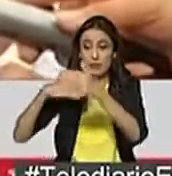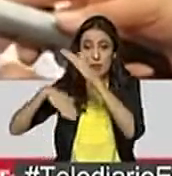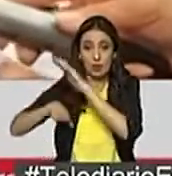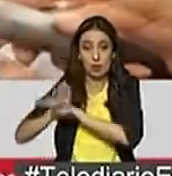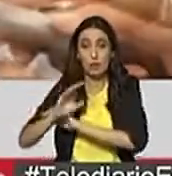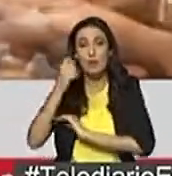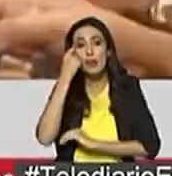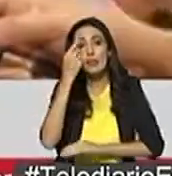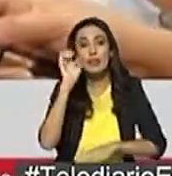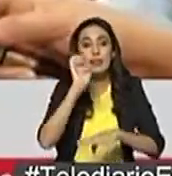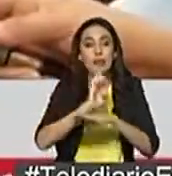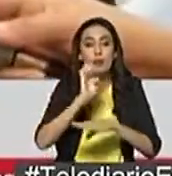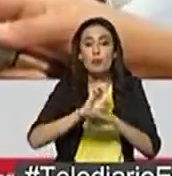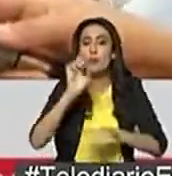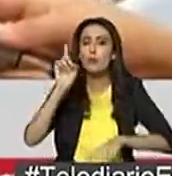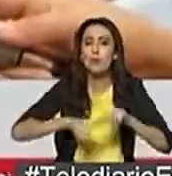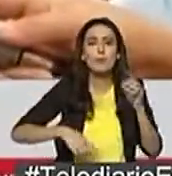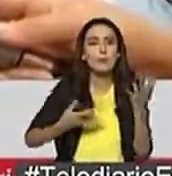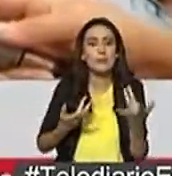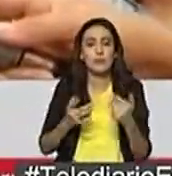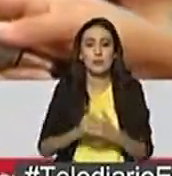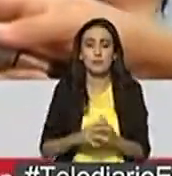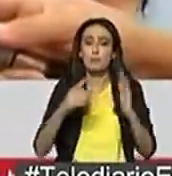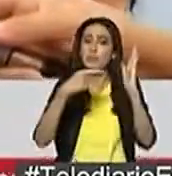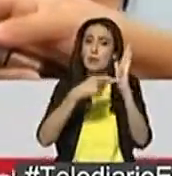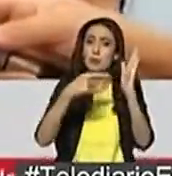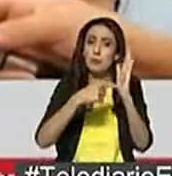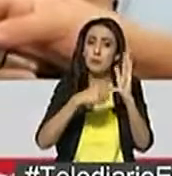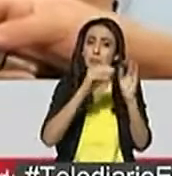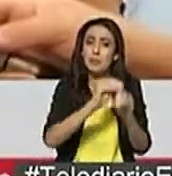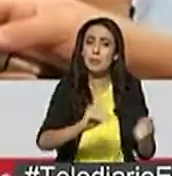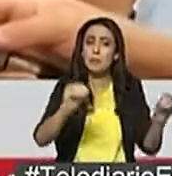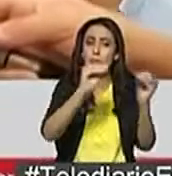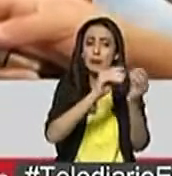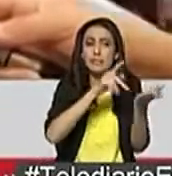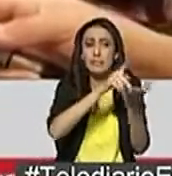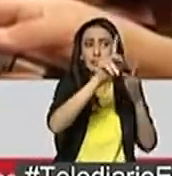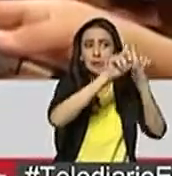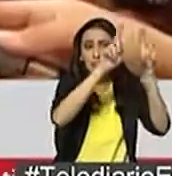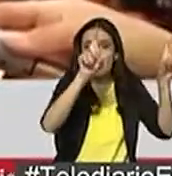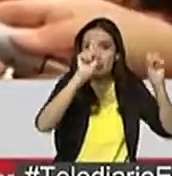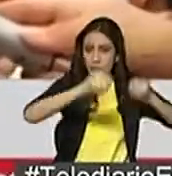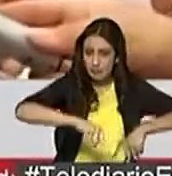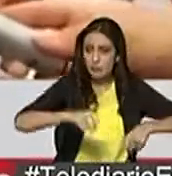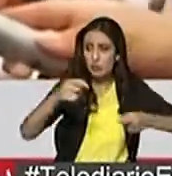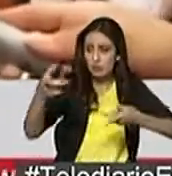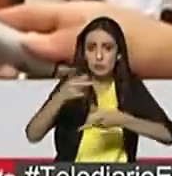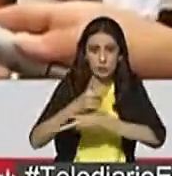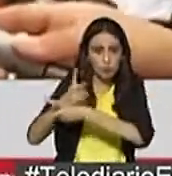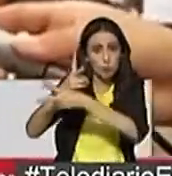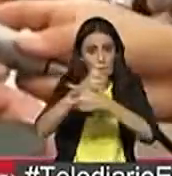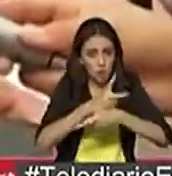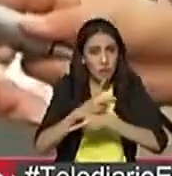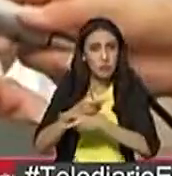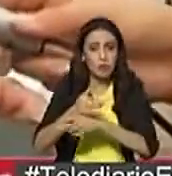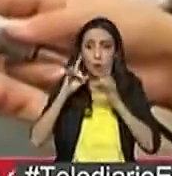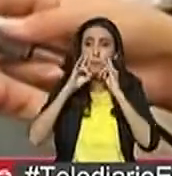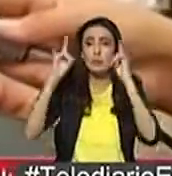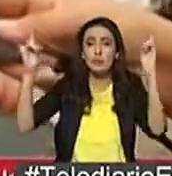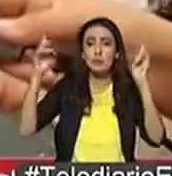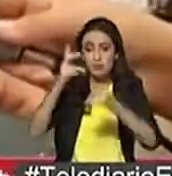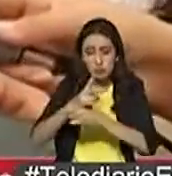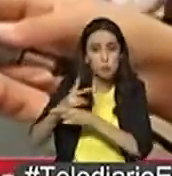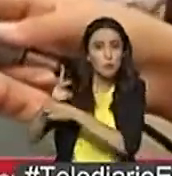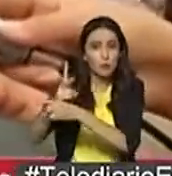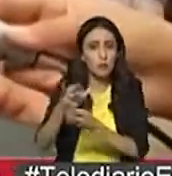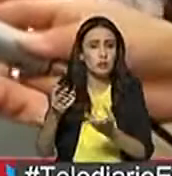que el país no puede esperar. Si no había impuestos, sino para las empresas que facturen más de 5 millones de dólares al año, eso es lo que han defendido. Está bien, pues eso quieren defender,